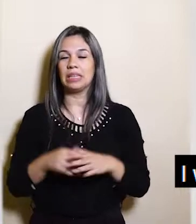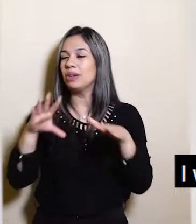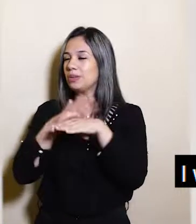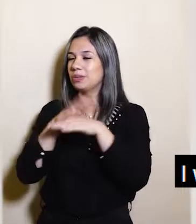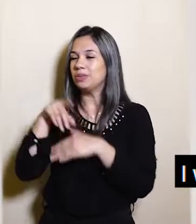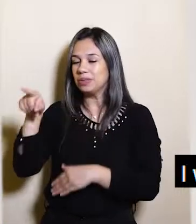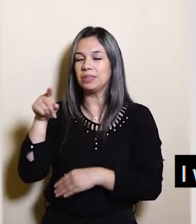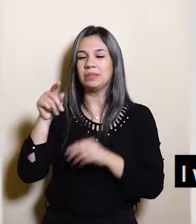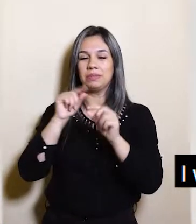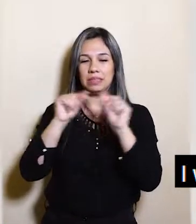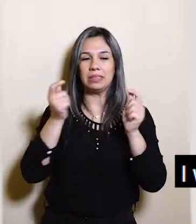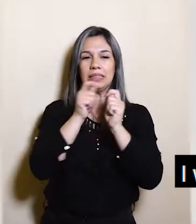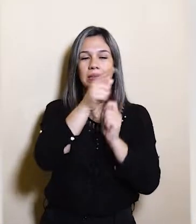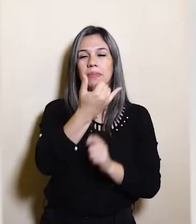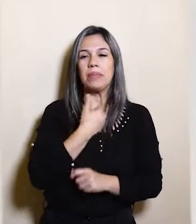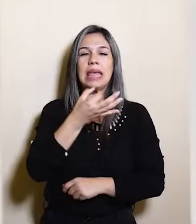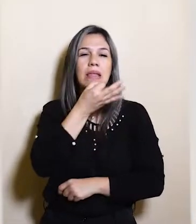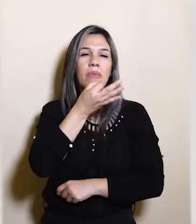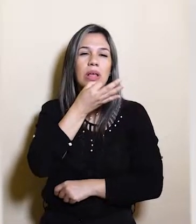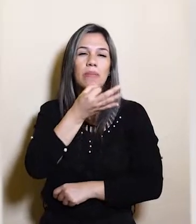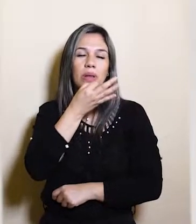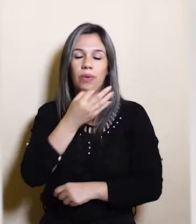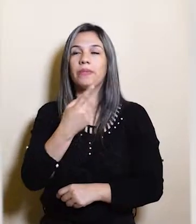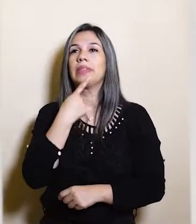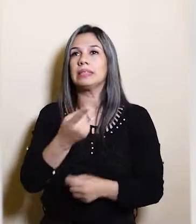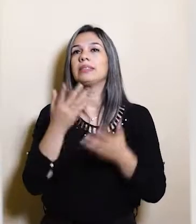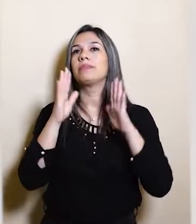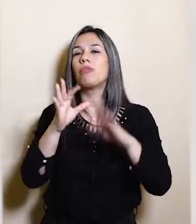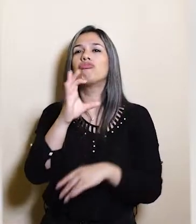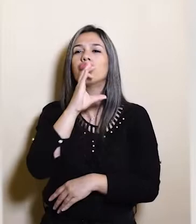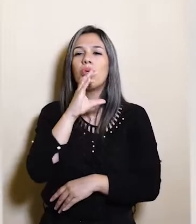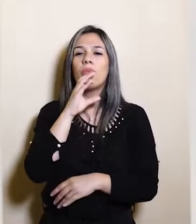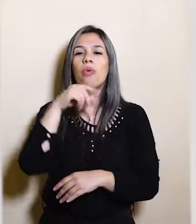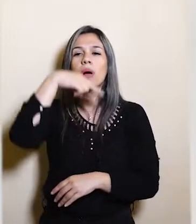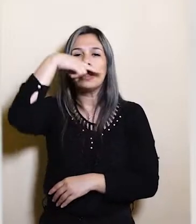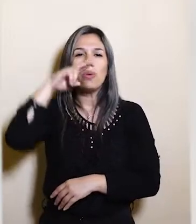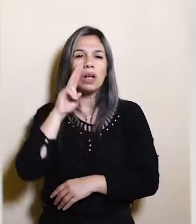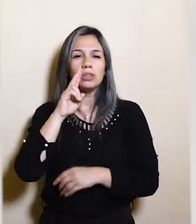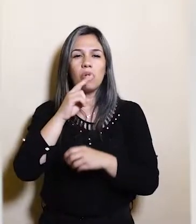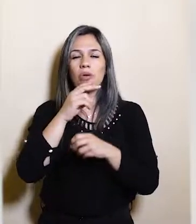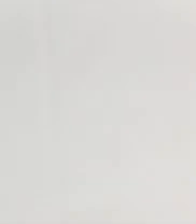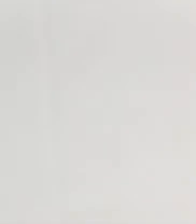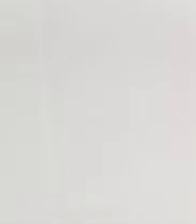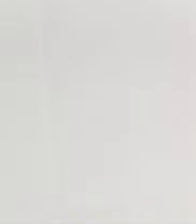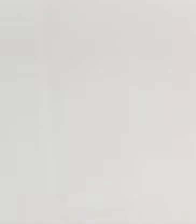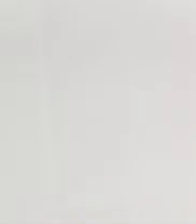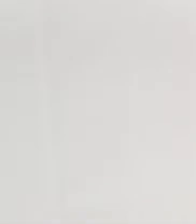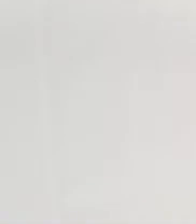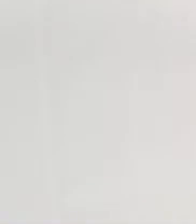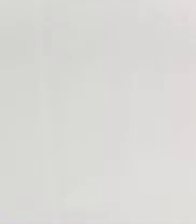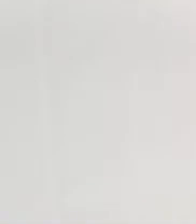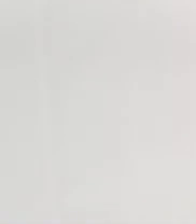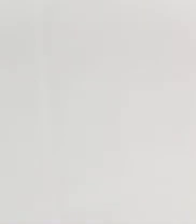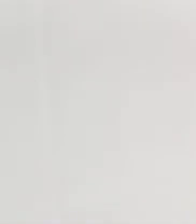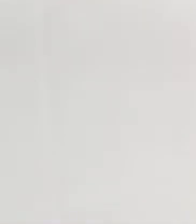popular, ella me daba algunos ejemplos de cómo uno puede, a través de esta educación integral de la sexualidad, ir justamente